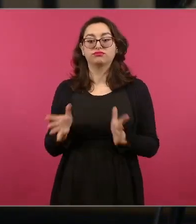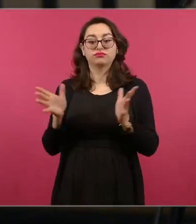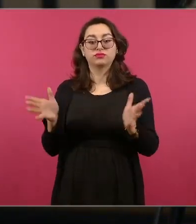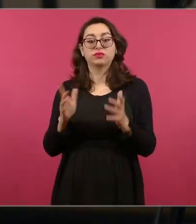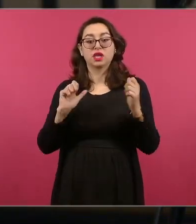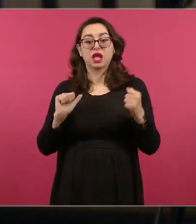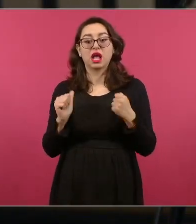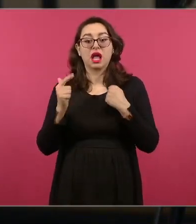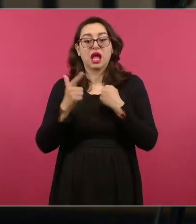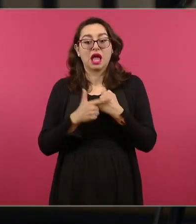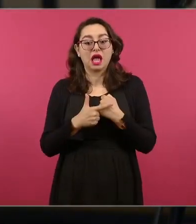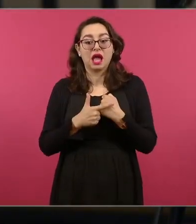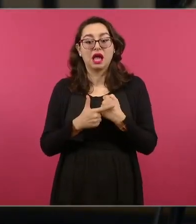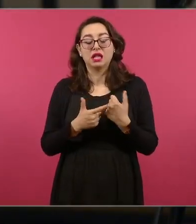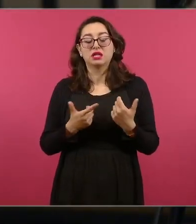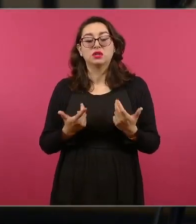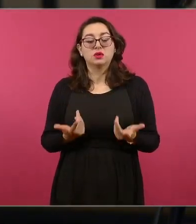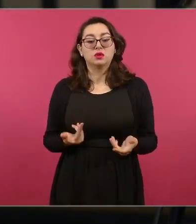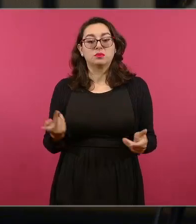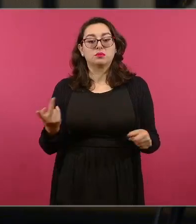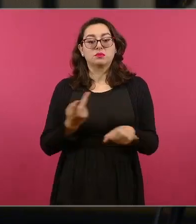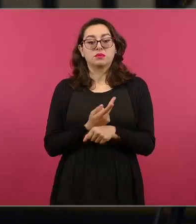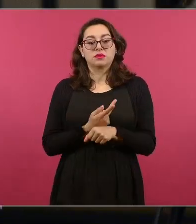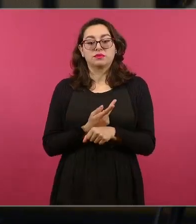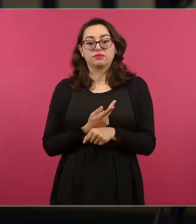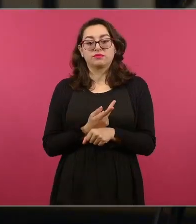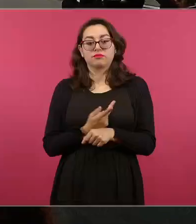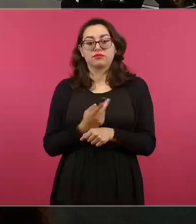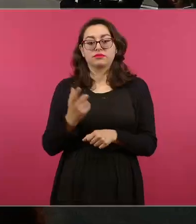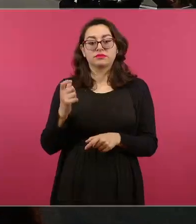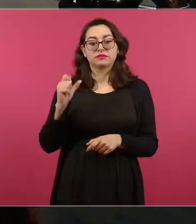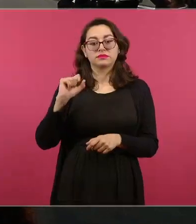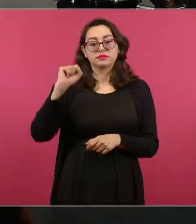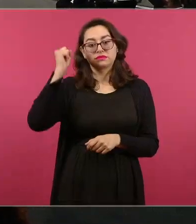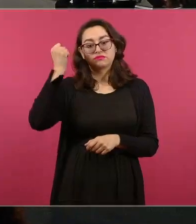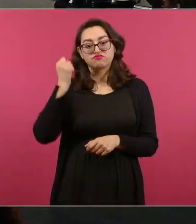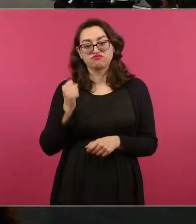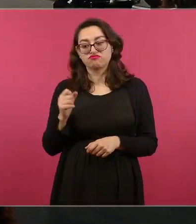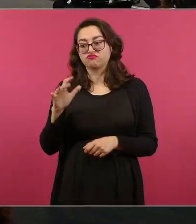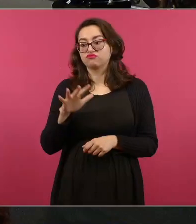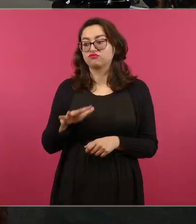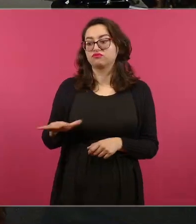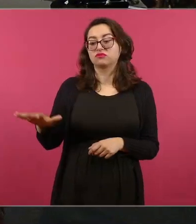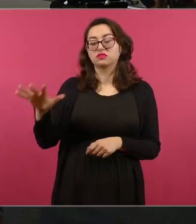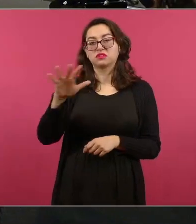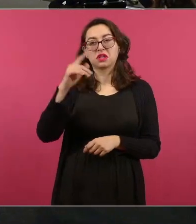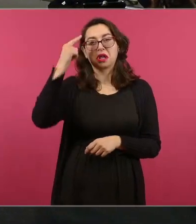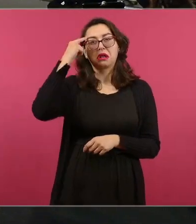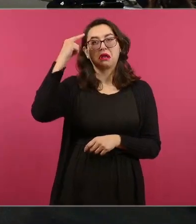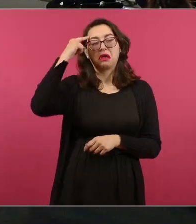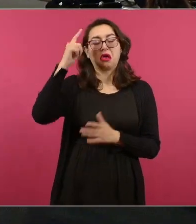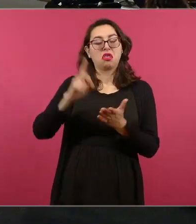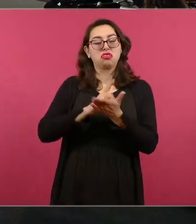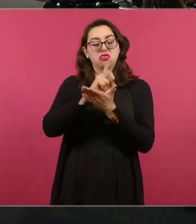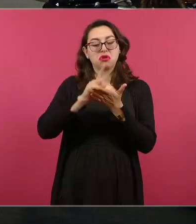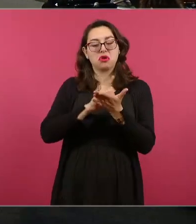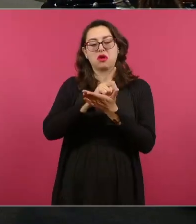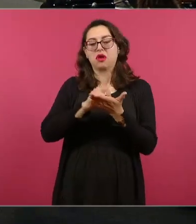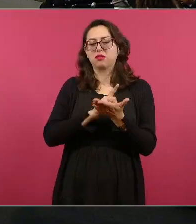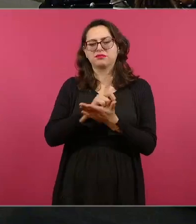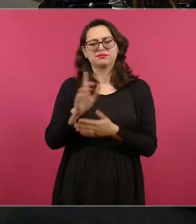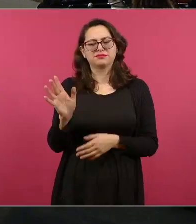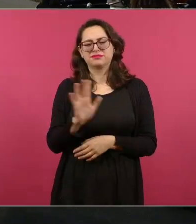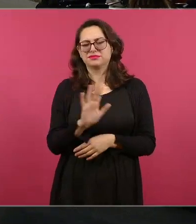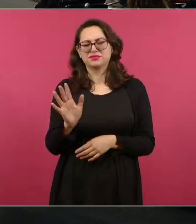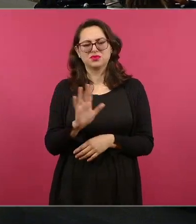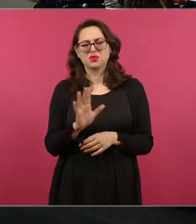gente cree que Choice o Sinaloa siempre ha sido de problemas de narco y violencia. Bendito Dios, no, fíjese que no. Son puras bla,